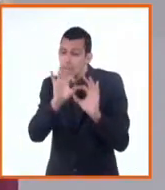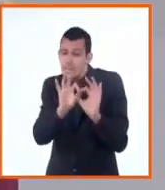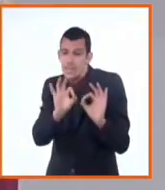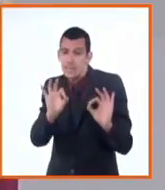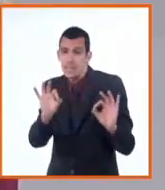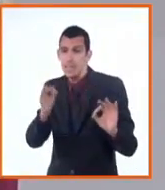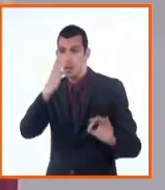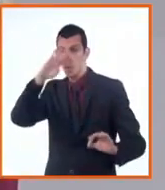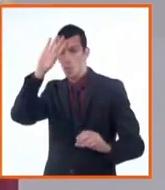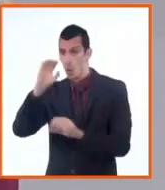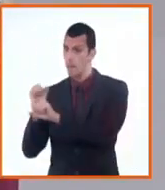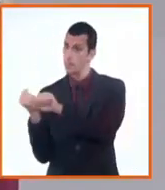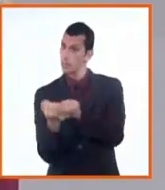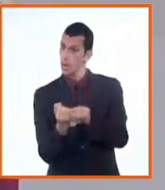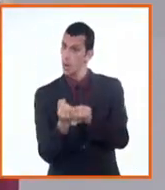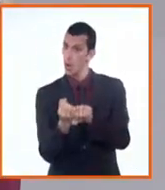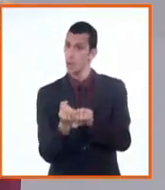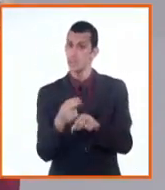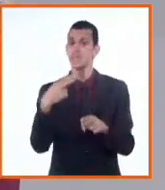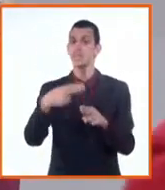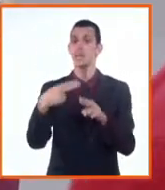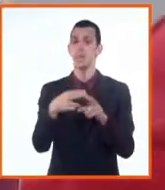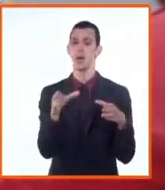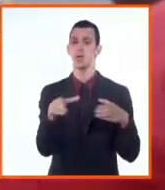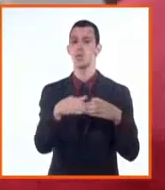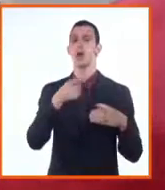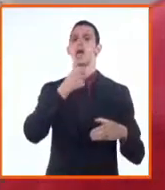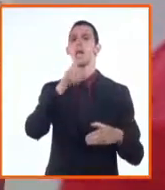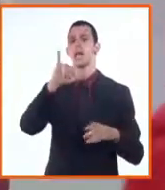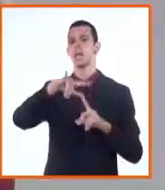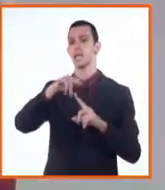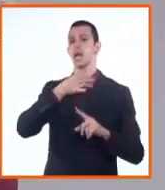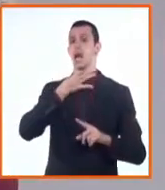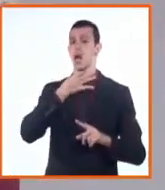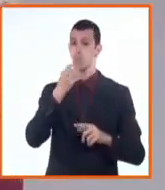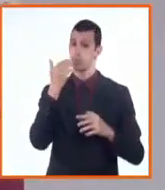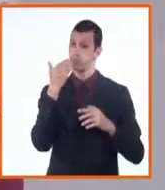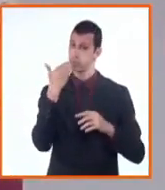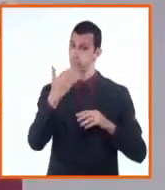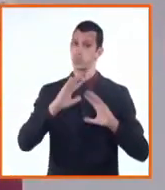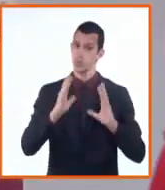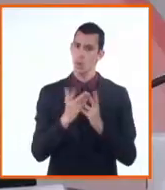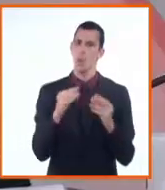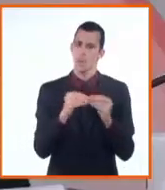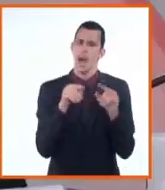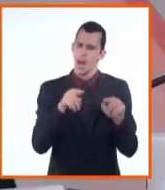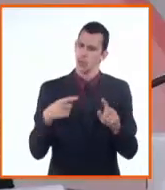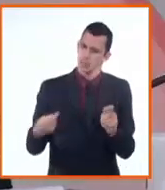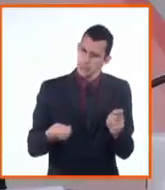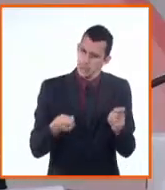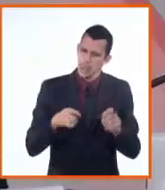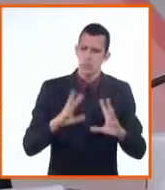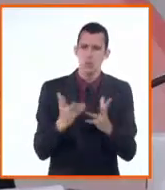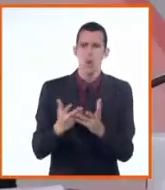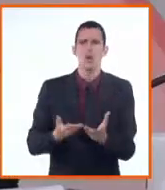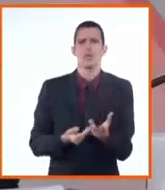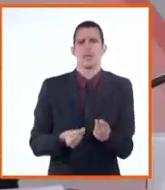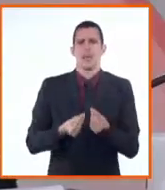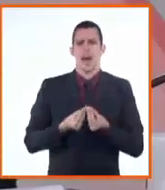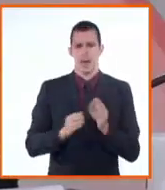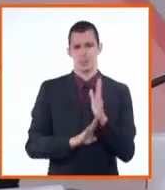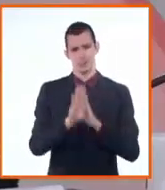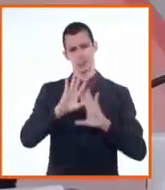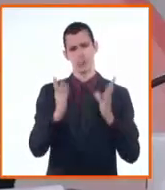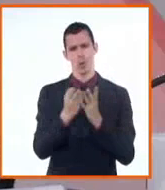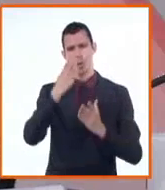desarrollo y de y de mayor logro al béisbol cubano cuánto de este resultado